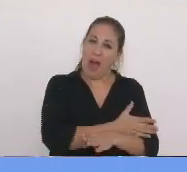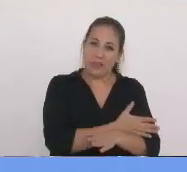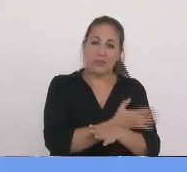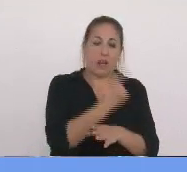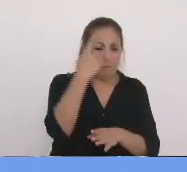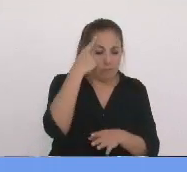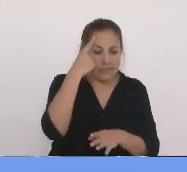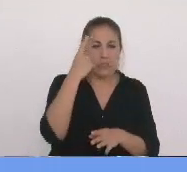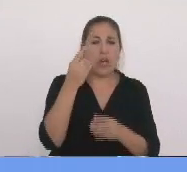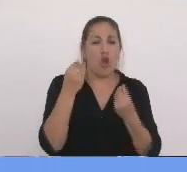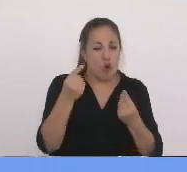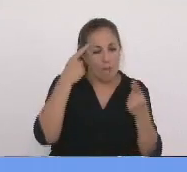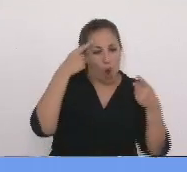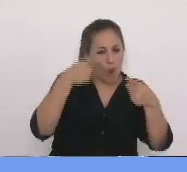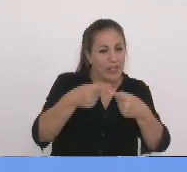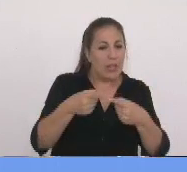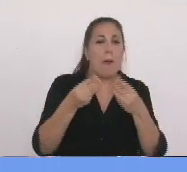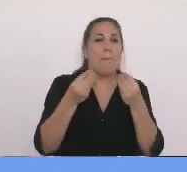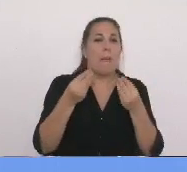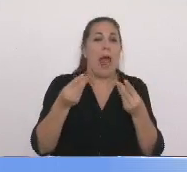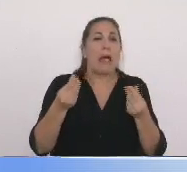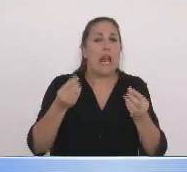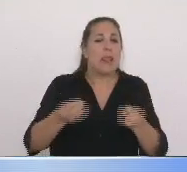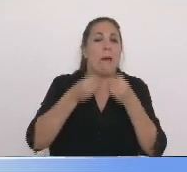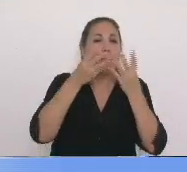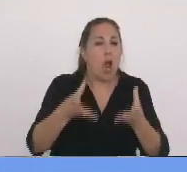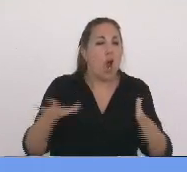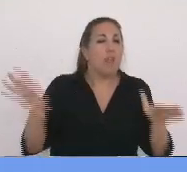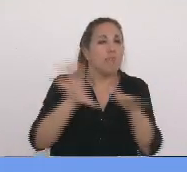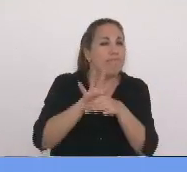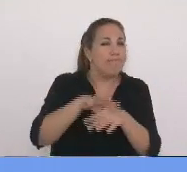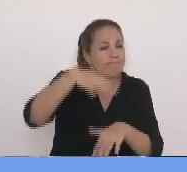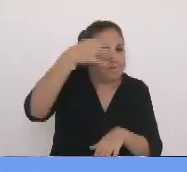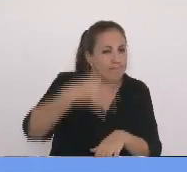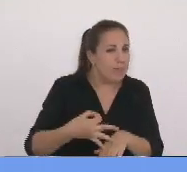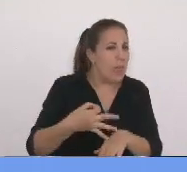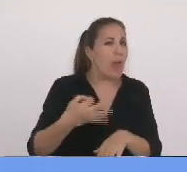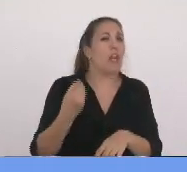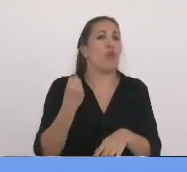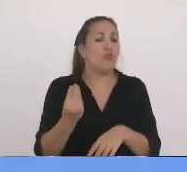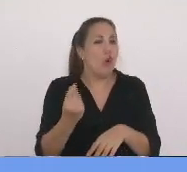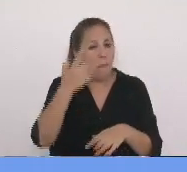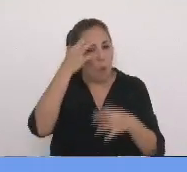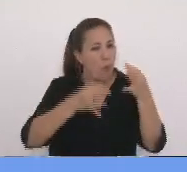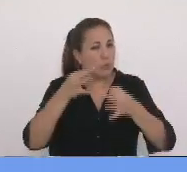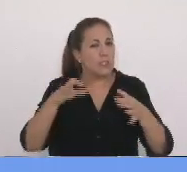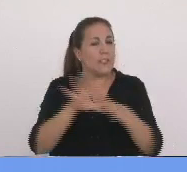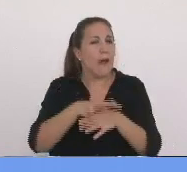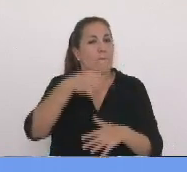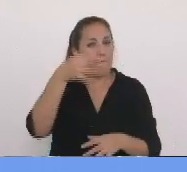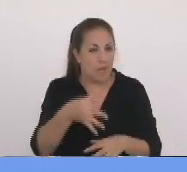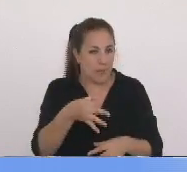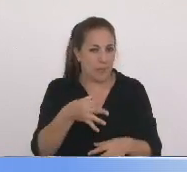de una mejora en la calidad la eficacia y la eficiencia de la justicia todo esto